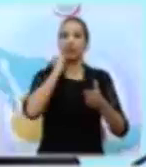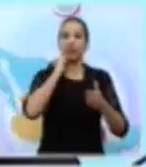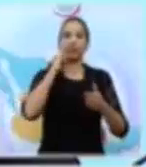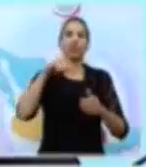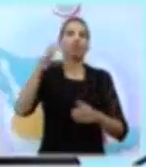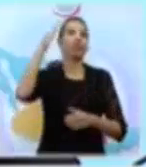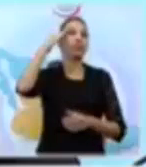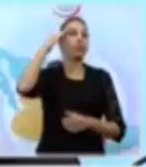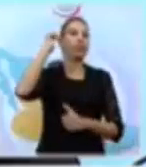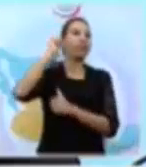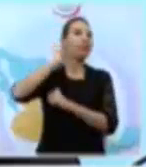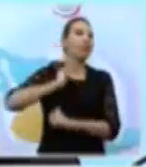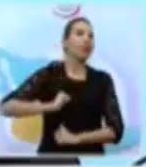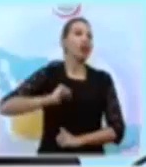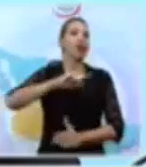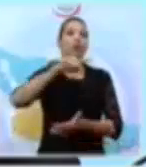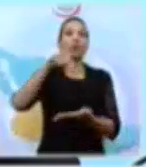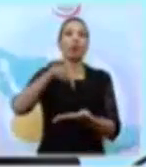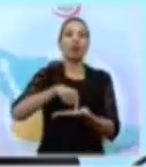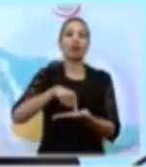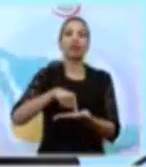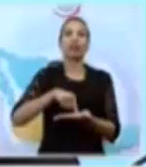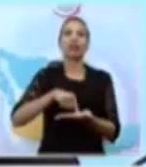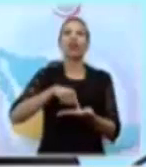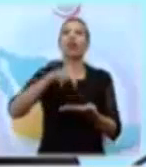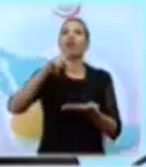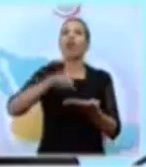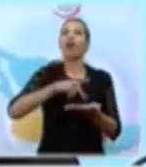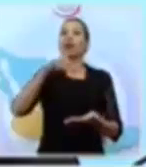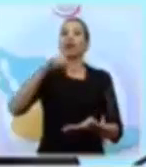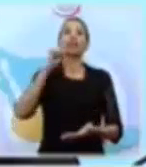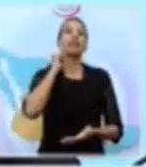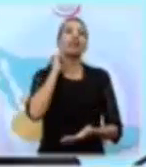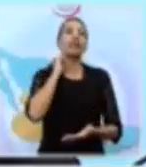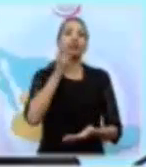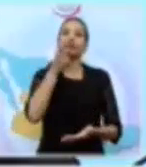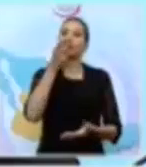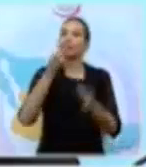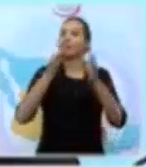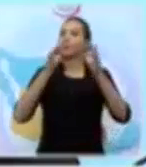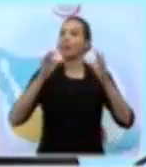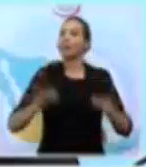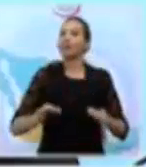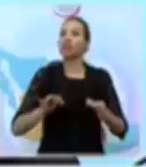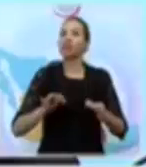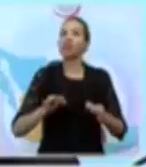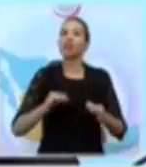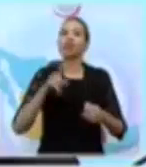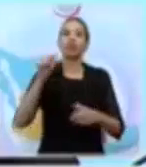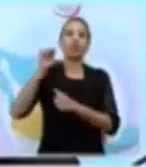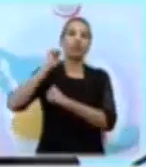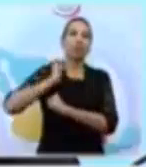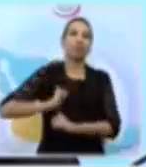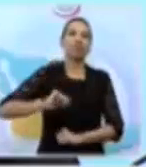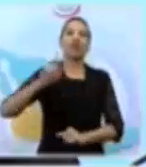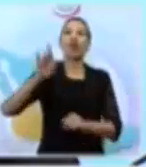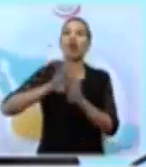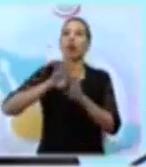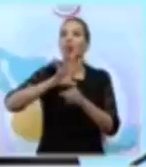en este lugar. Nuevamente el Senado acredita que es un órgano del